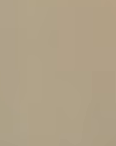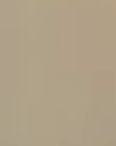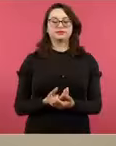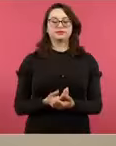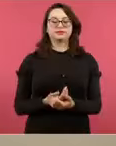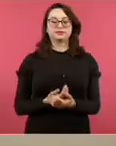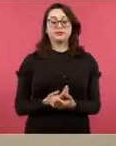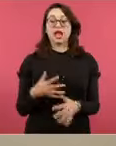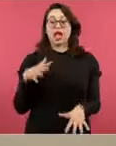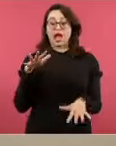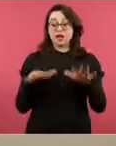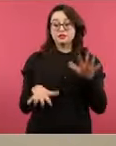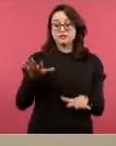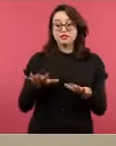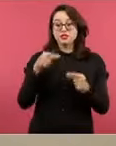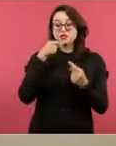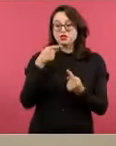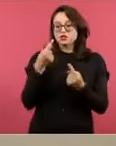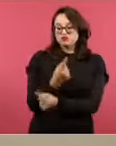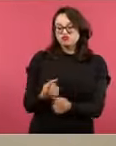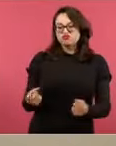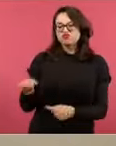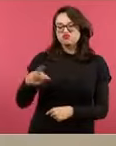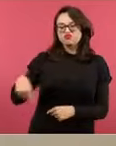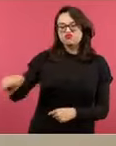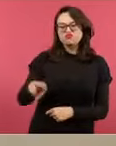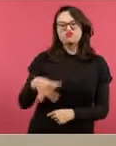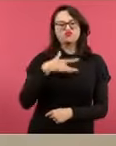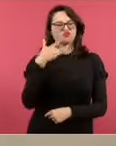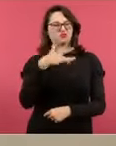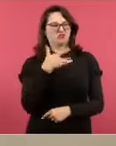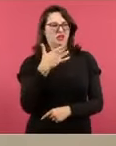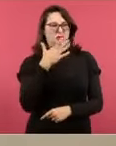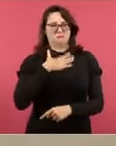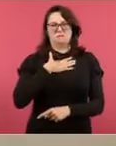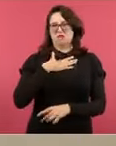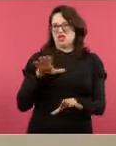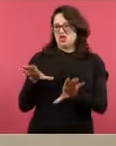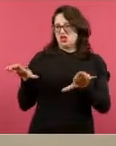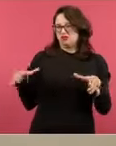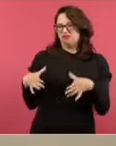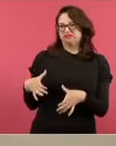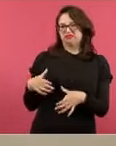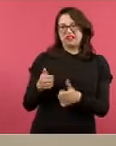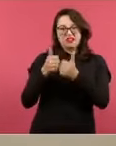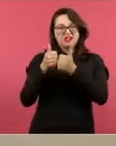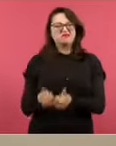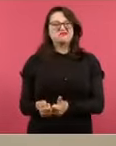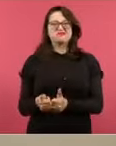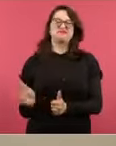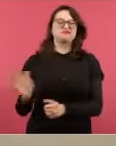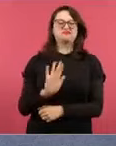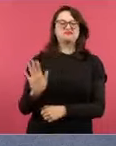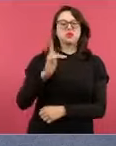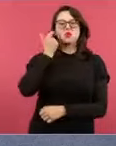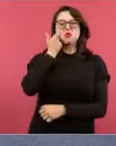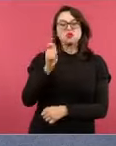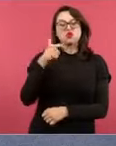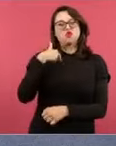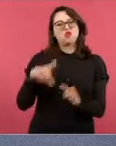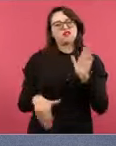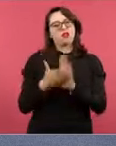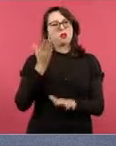fea y que a lo mejor se quiere ir a los Estados Unidos como sus primos. Esta es una constante en muchos lugares de nuestro país. Sin